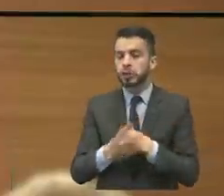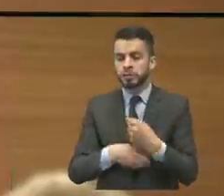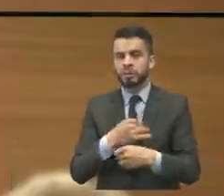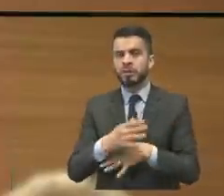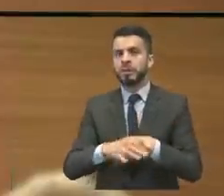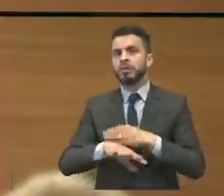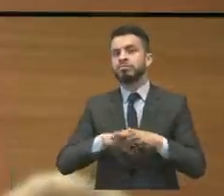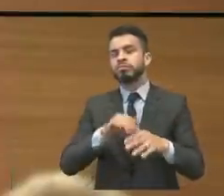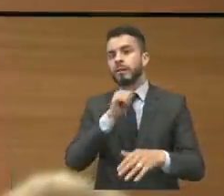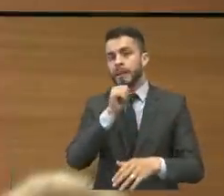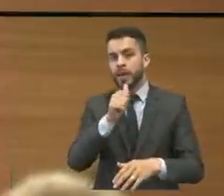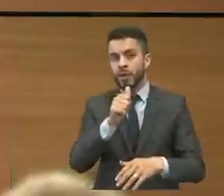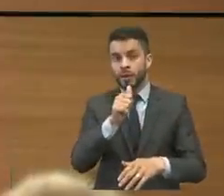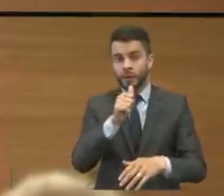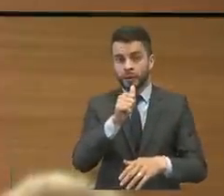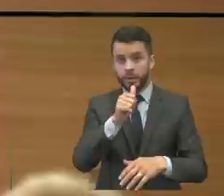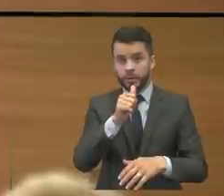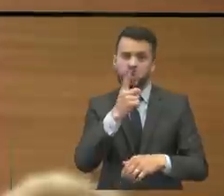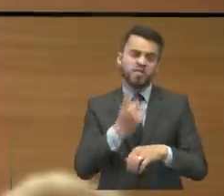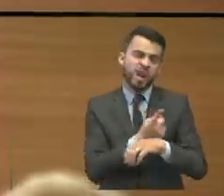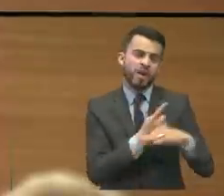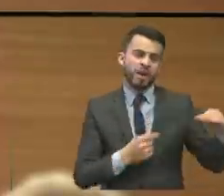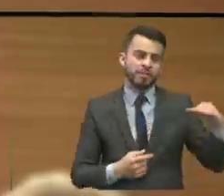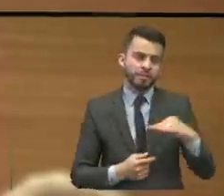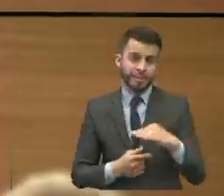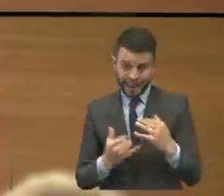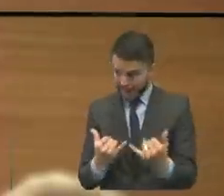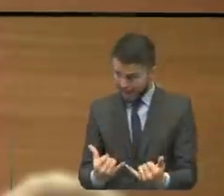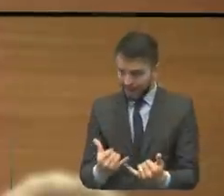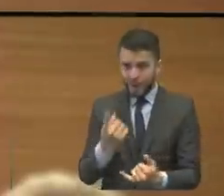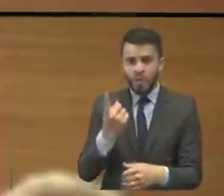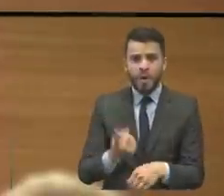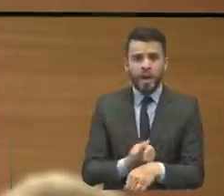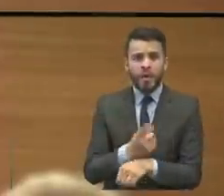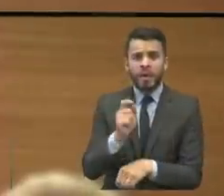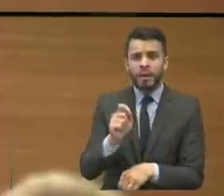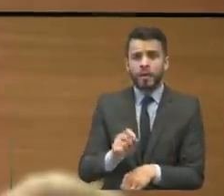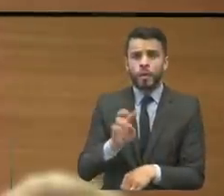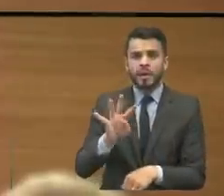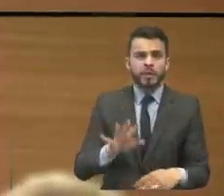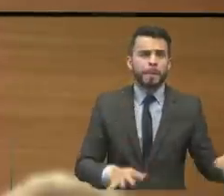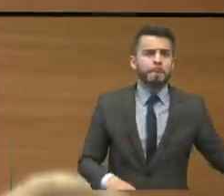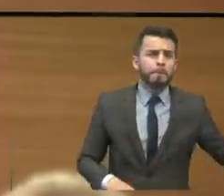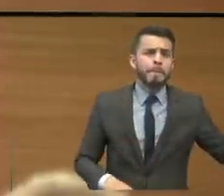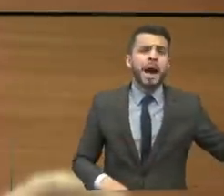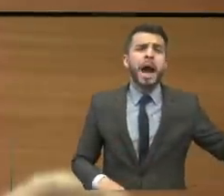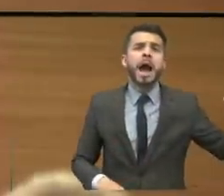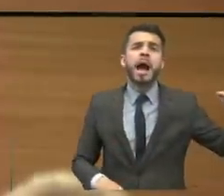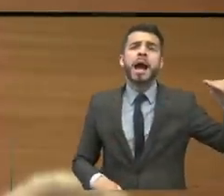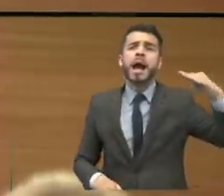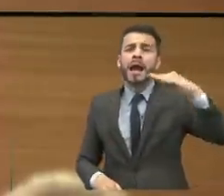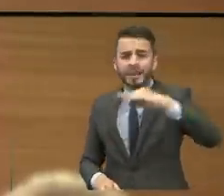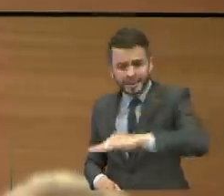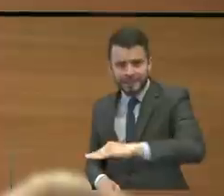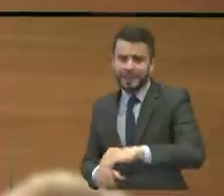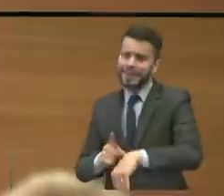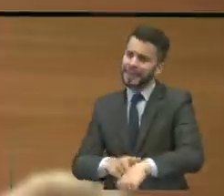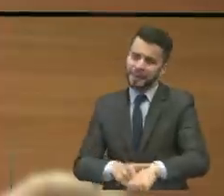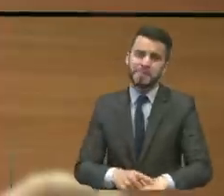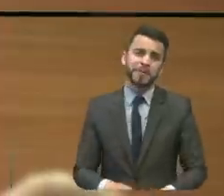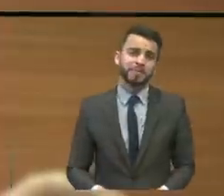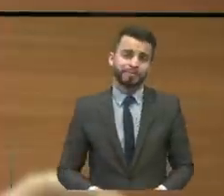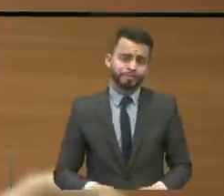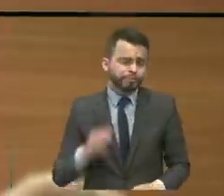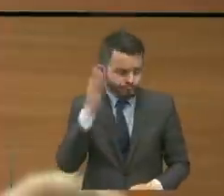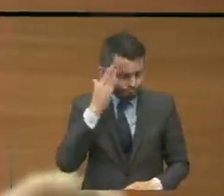Yo tal vez me demoraba 1 hora, ahora un ciudadano se puede demorar 1:45 en hacer ese recorrido. ¿Sí? Entonces, eso ha